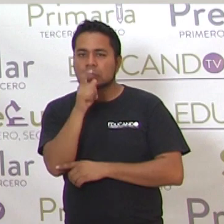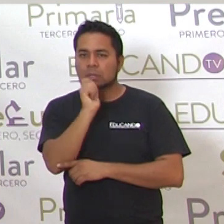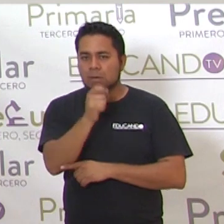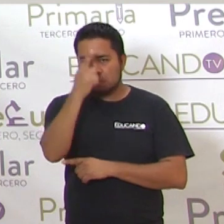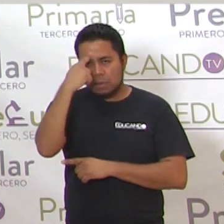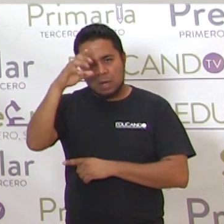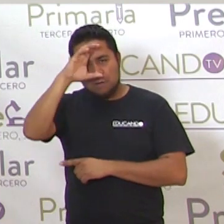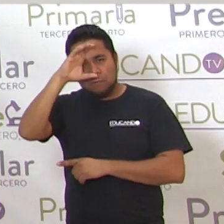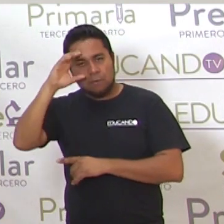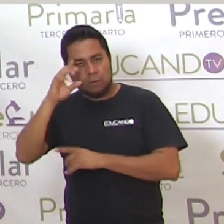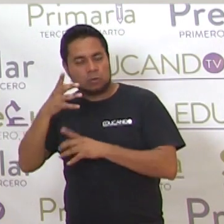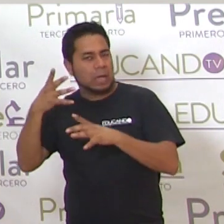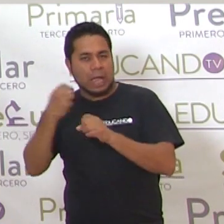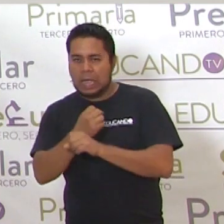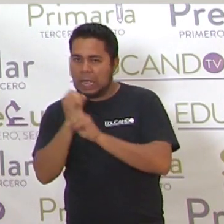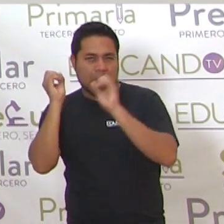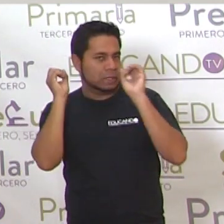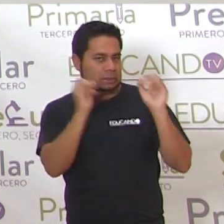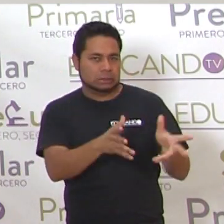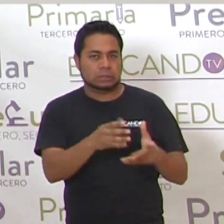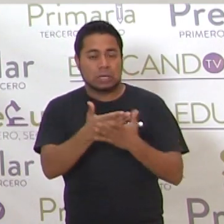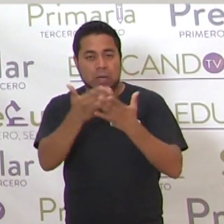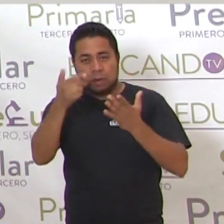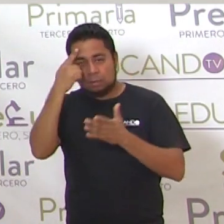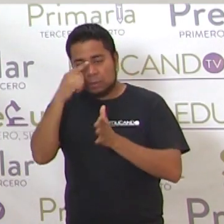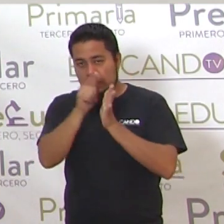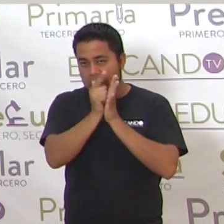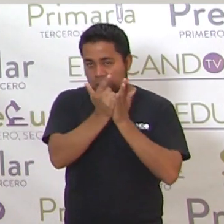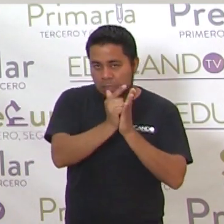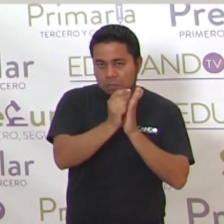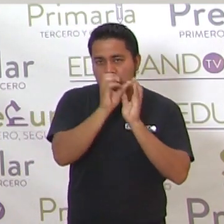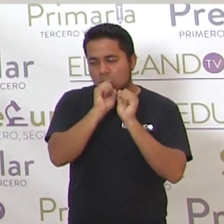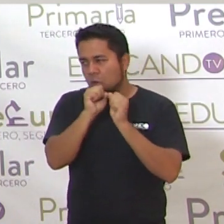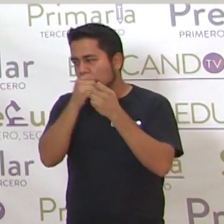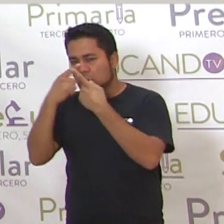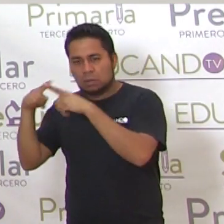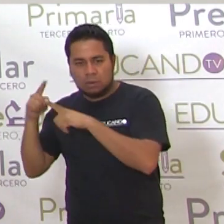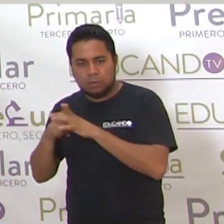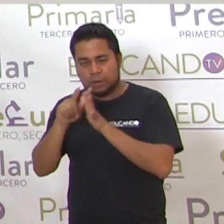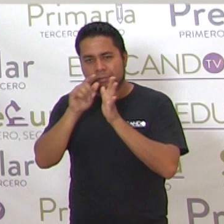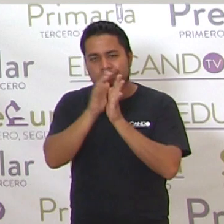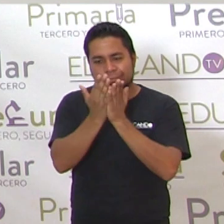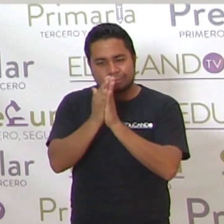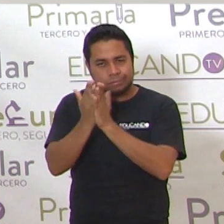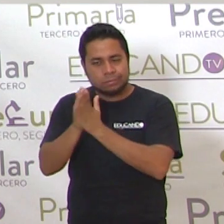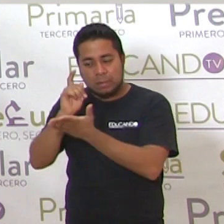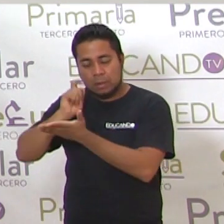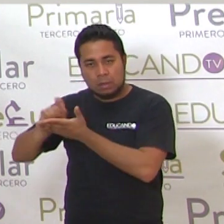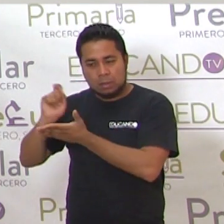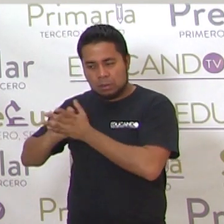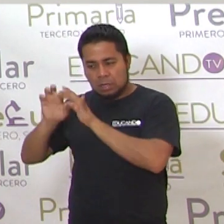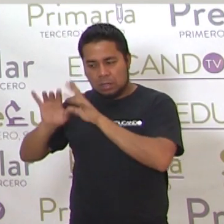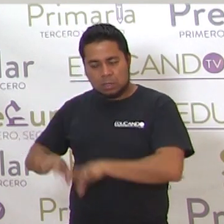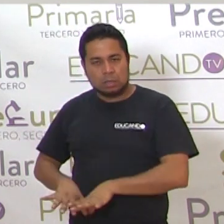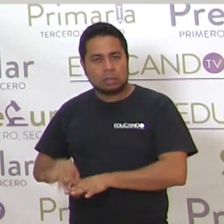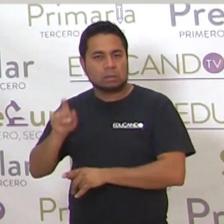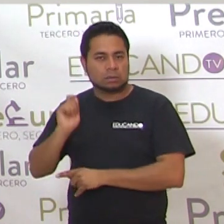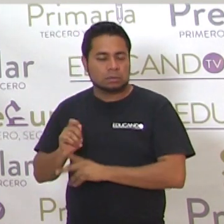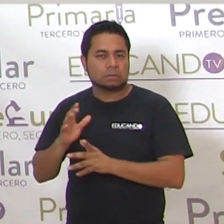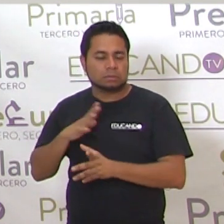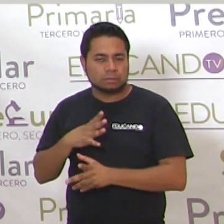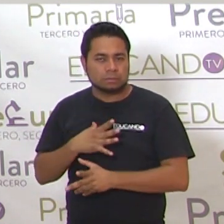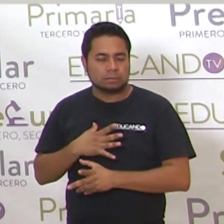imagen ahora a los libros o archivos escritos se les va a conocer